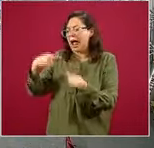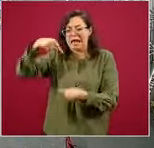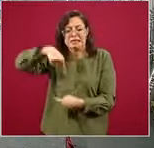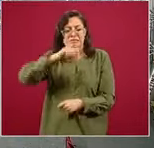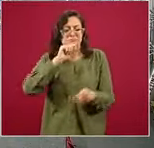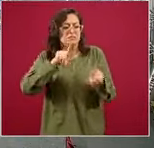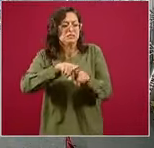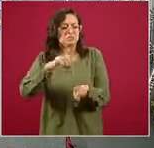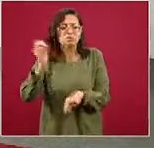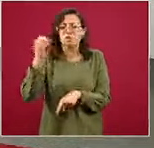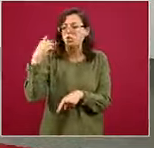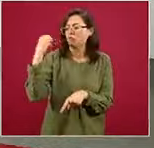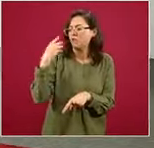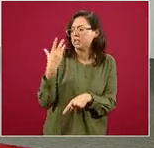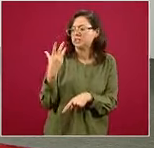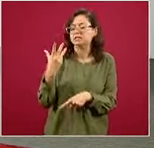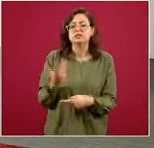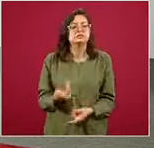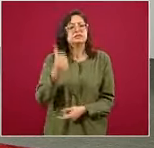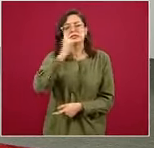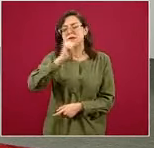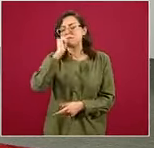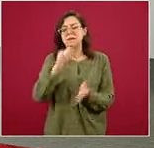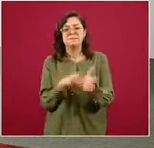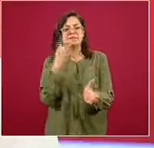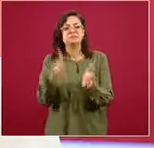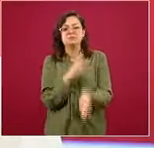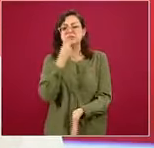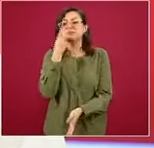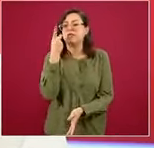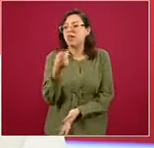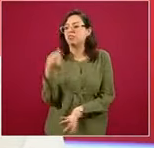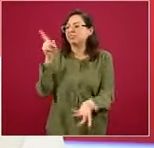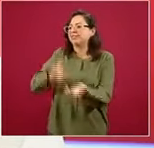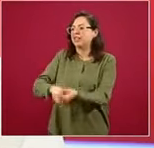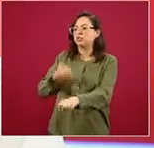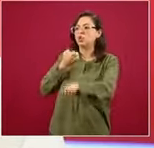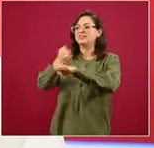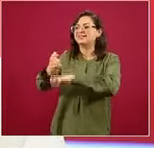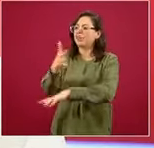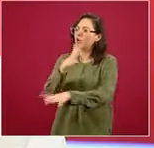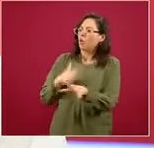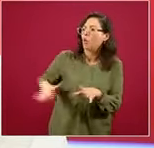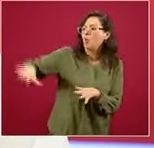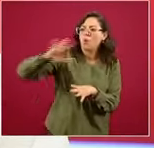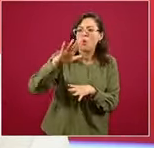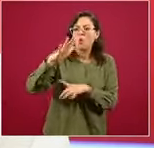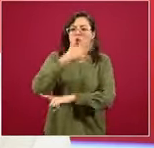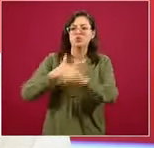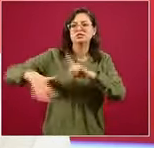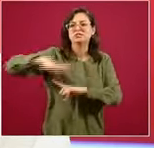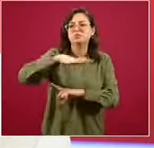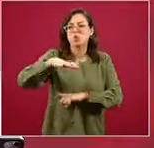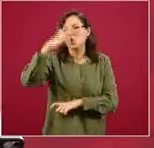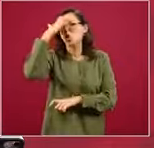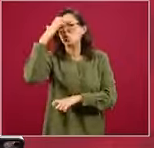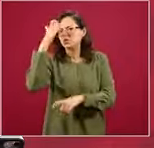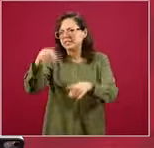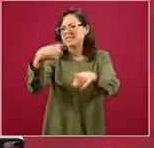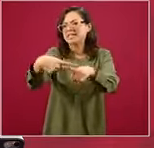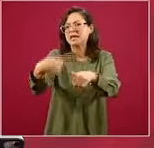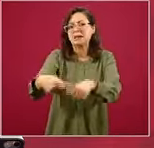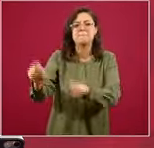nadie conoce mejor, esa es nuestra opinión, nadie conoce mejor la realidad de una entidad federativa, de un estado, que sus